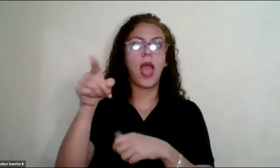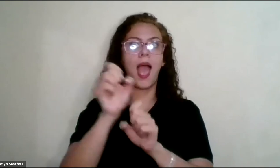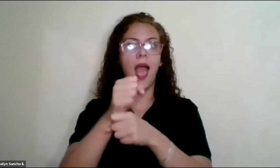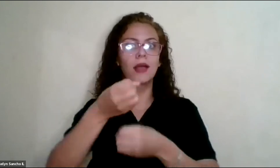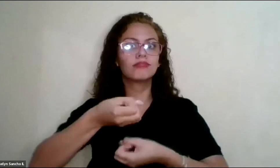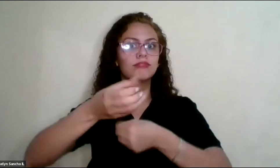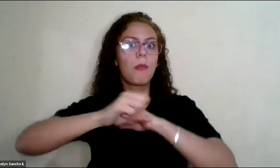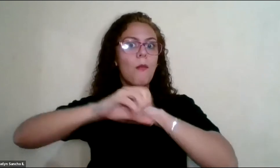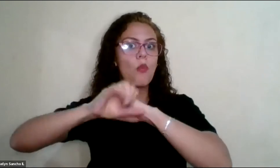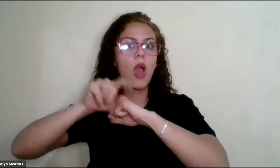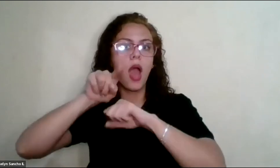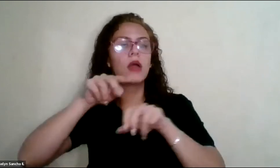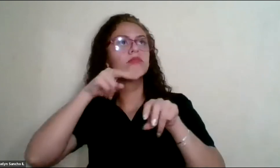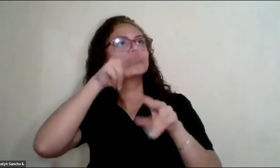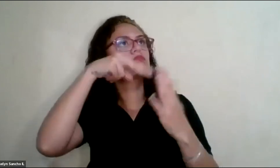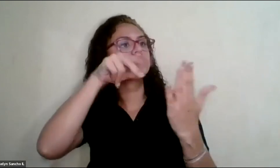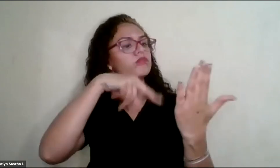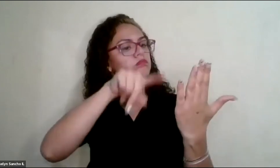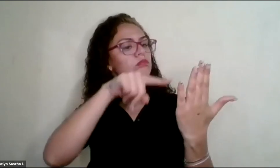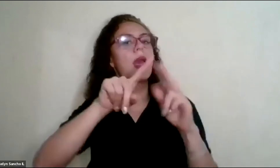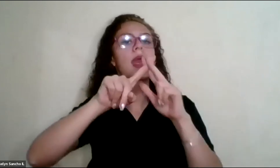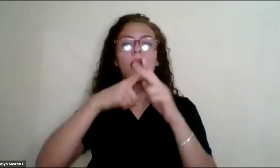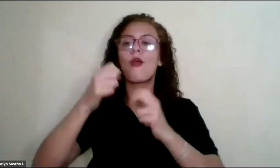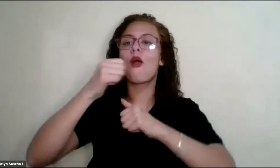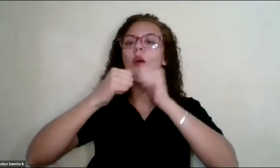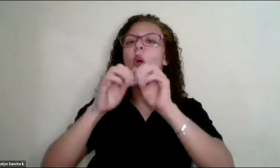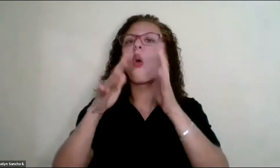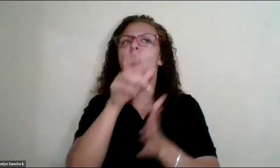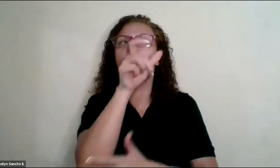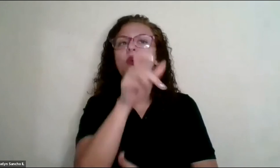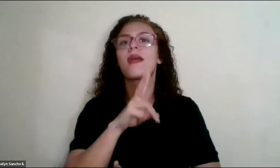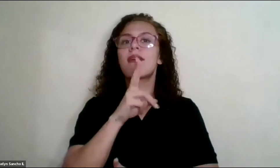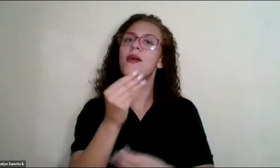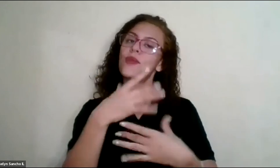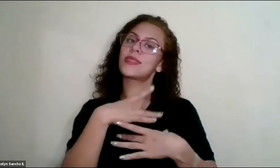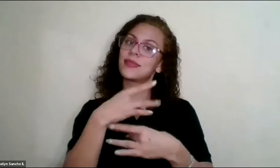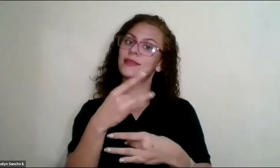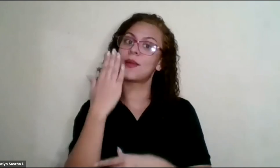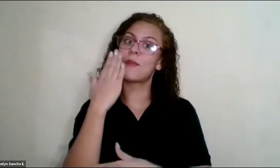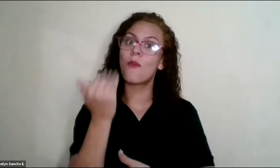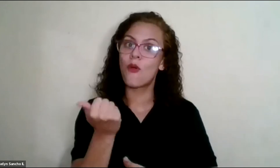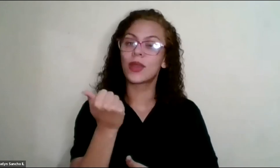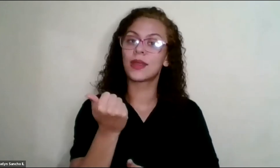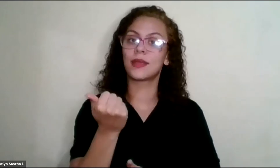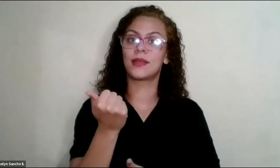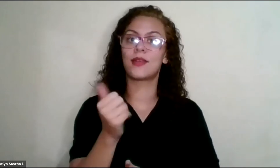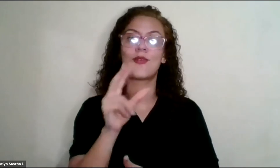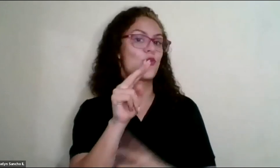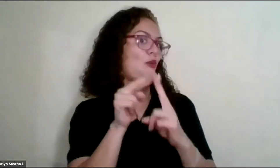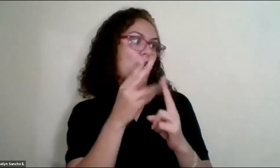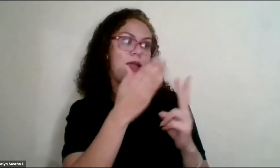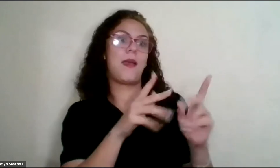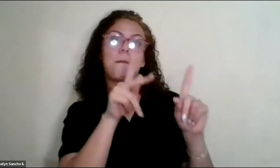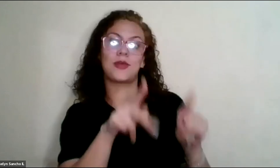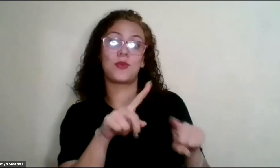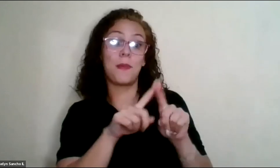a partir de ahí fue que empezamos a construir cómo sería ella, de verdad. Entonces, fue muy interesante porque no conocemos a la persona, pero a